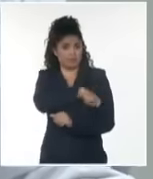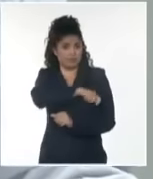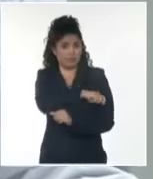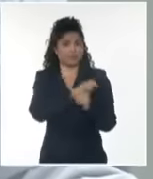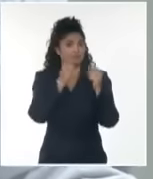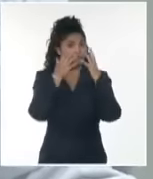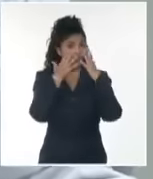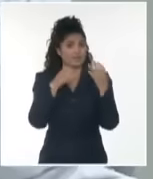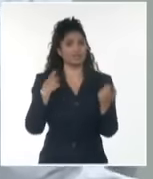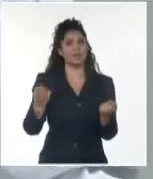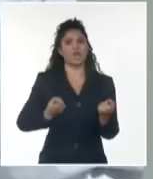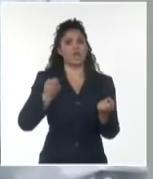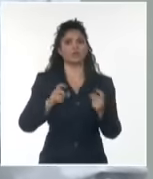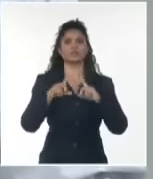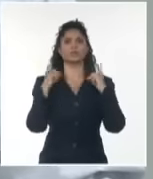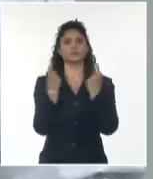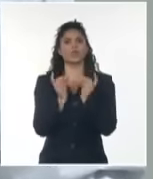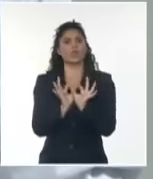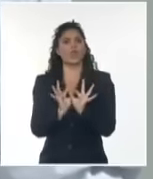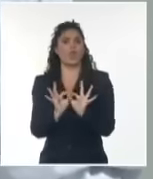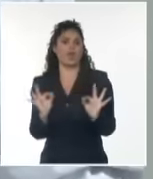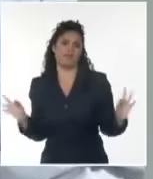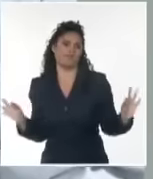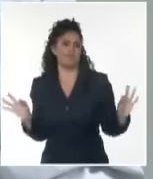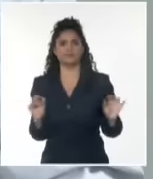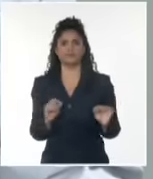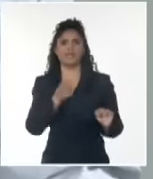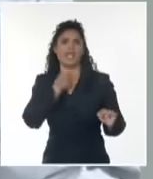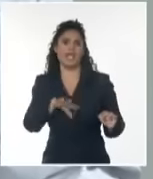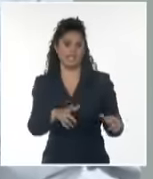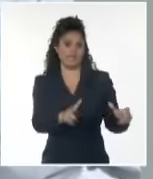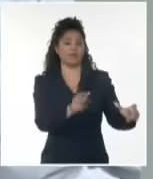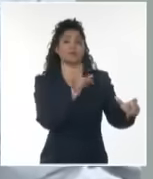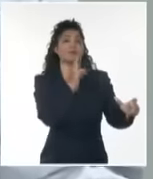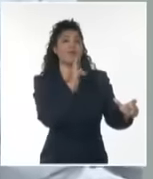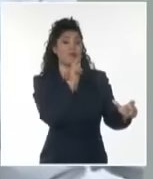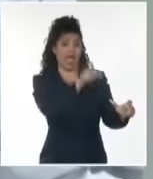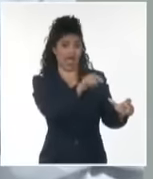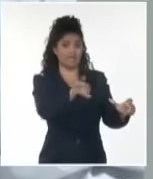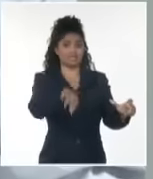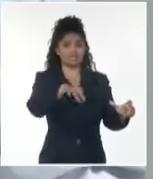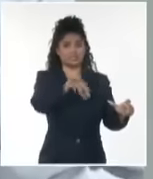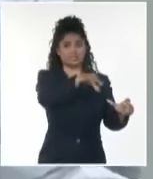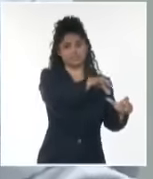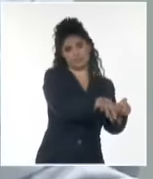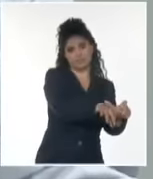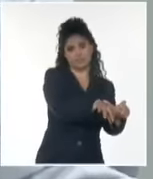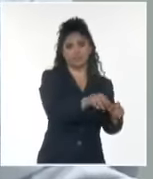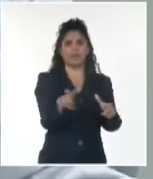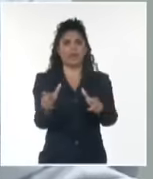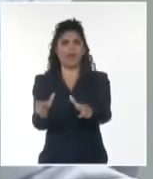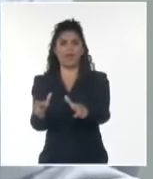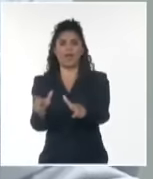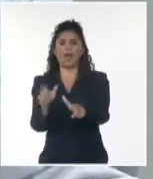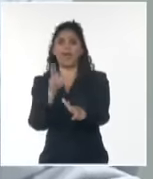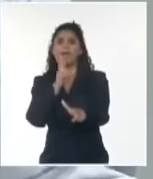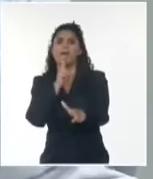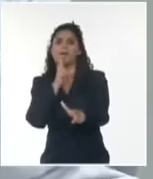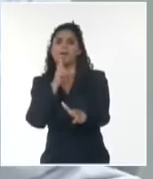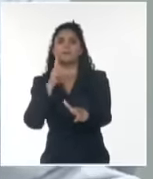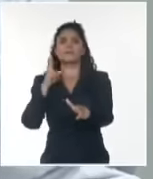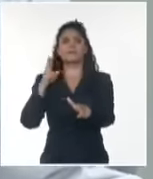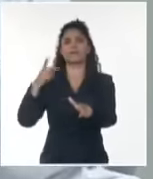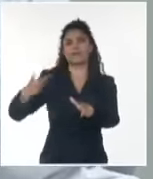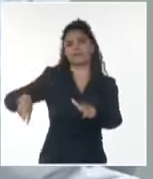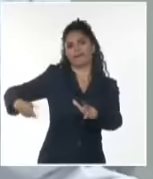fundamental, se cría en cualquier charco de agua, incluso en aguas de albañales, En